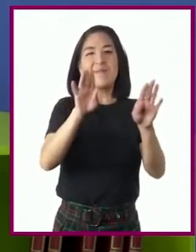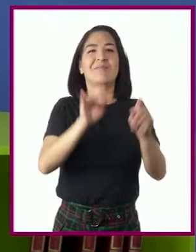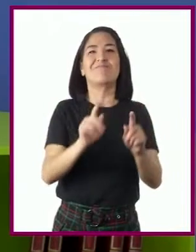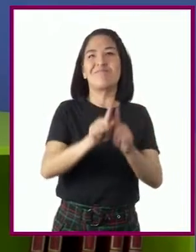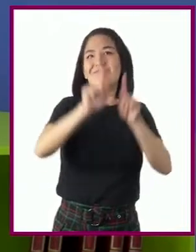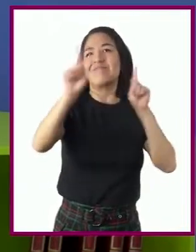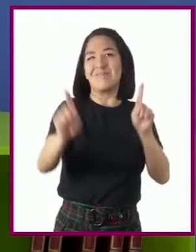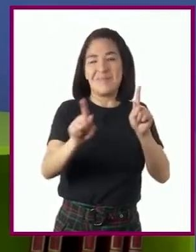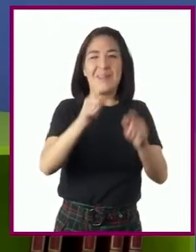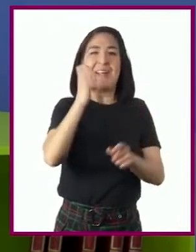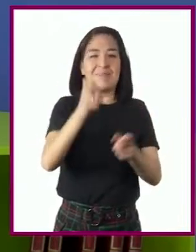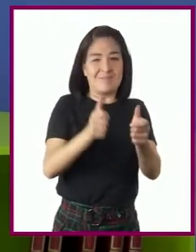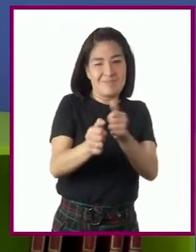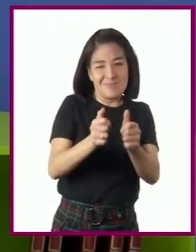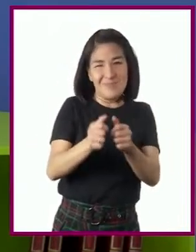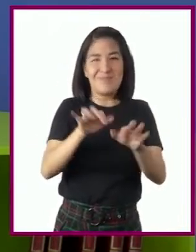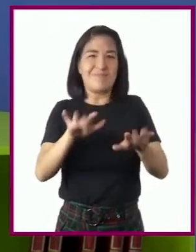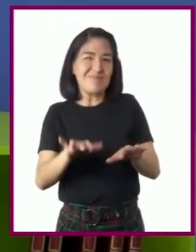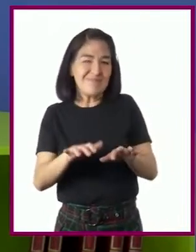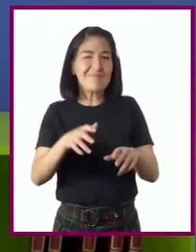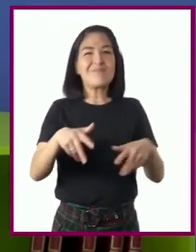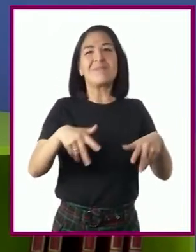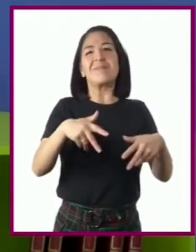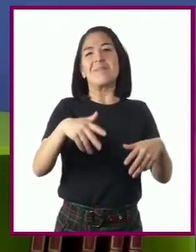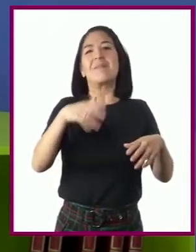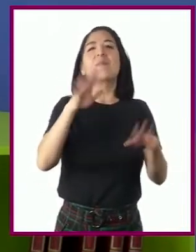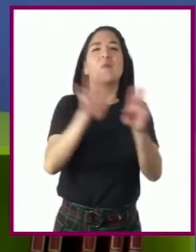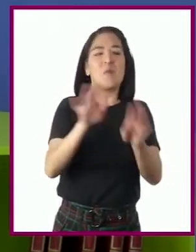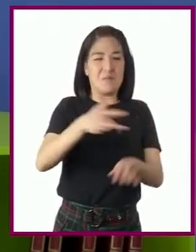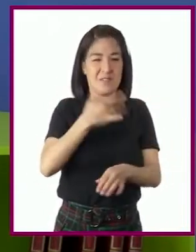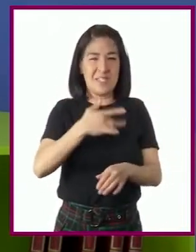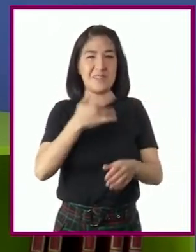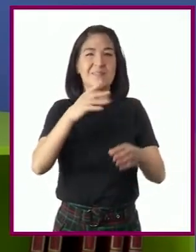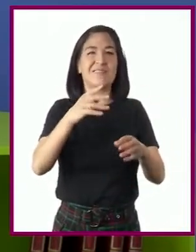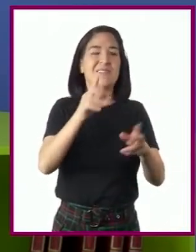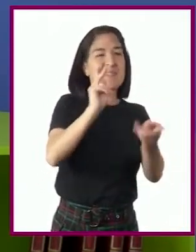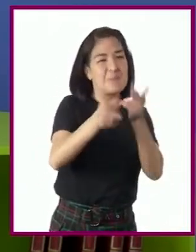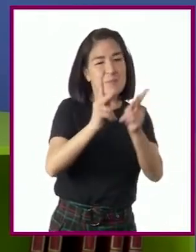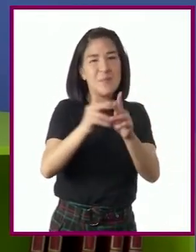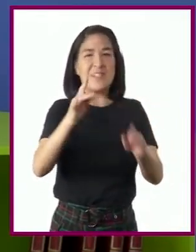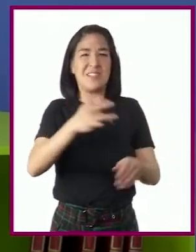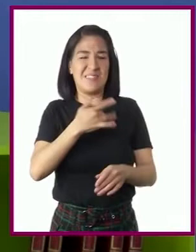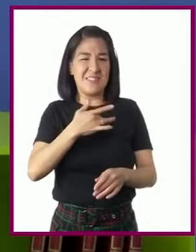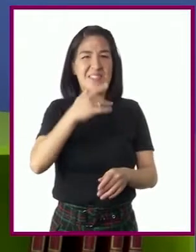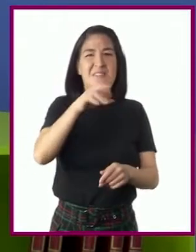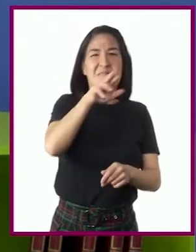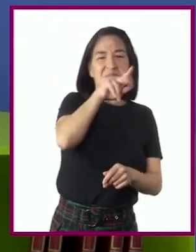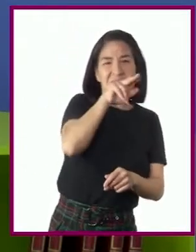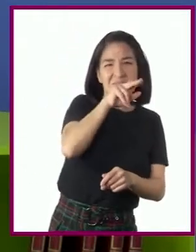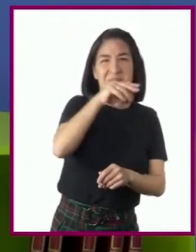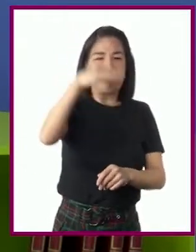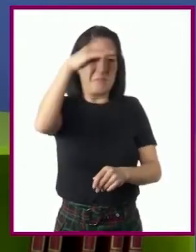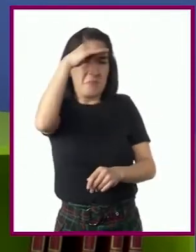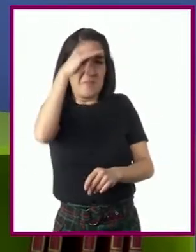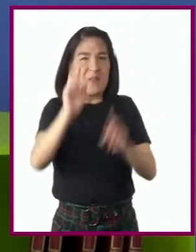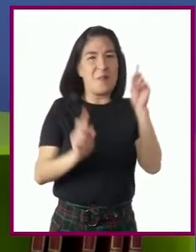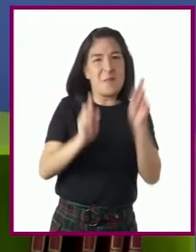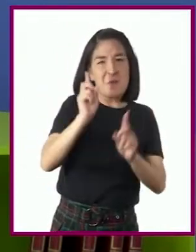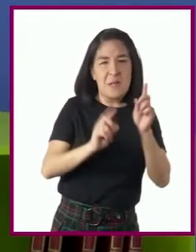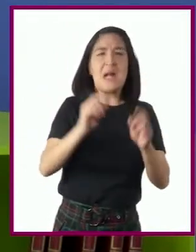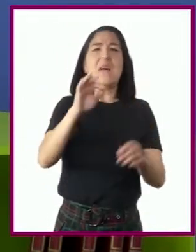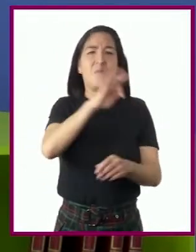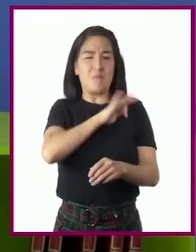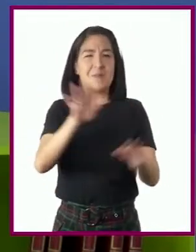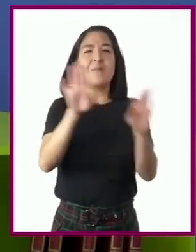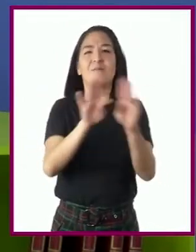les preocupan, que resuelvan inquietudes, que se den cuenta que comparten emociones y sobre todo que encuentren opciones para